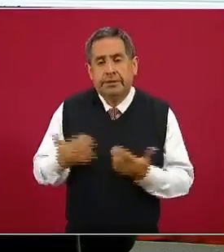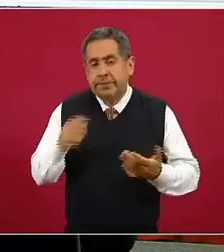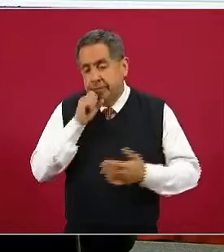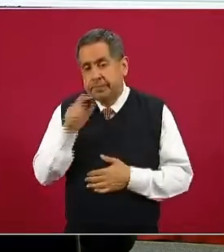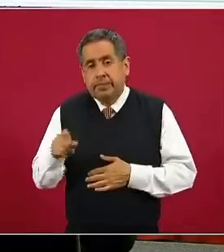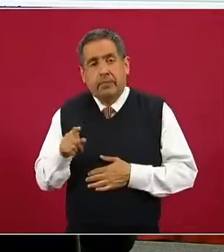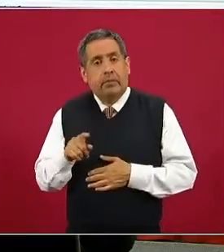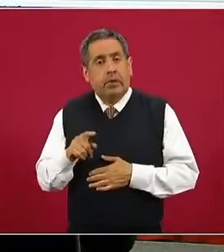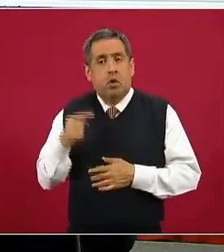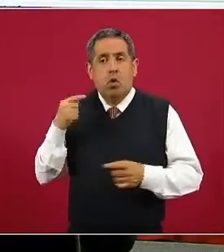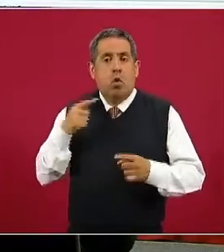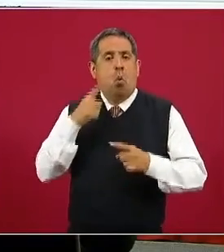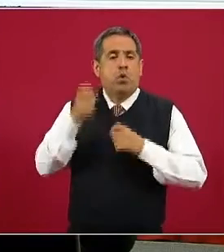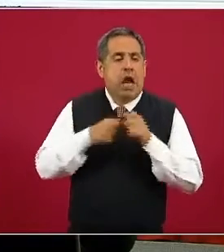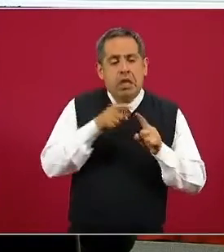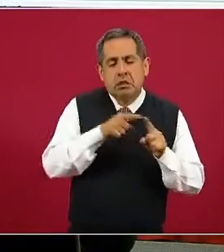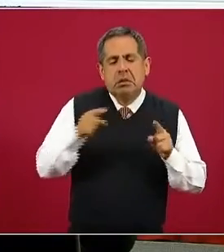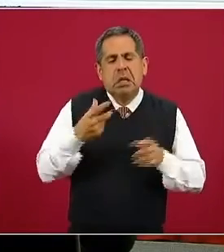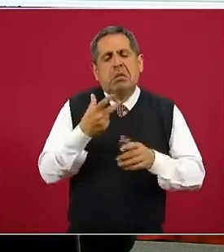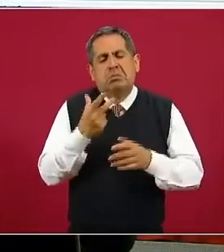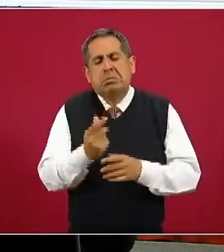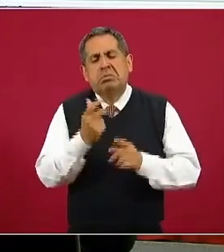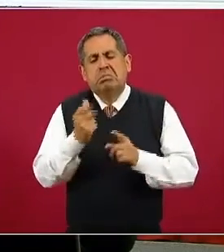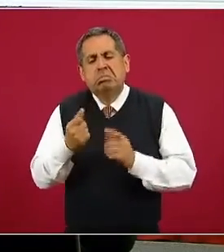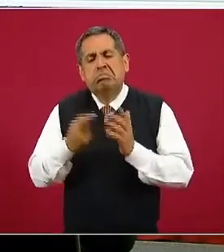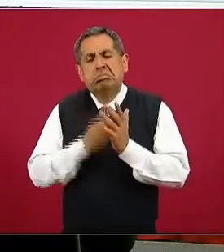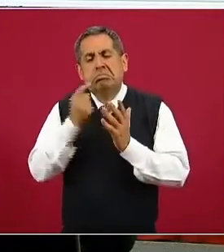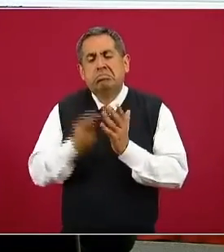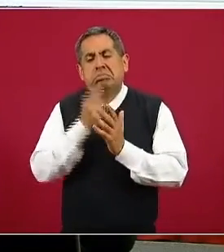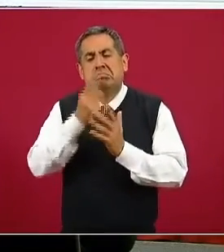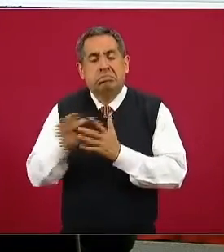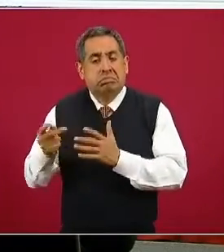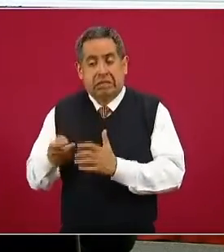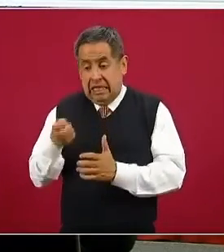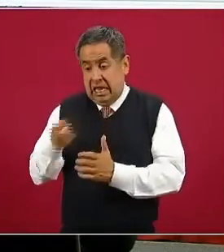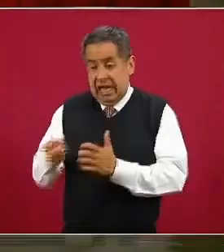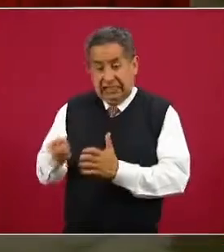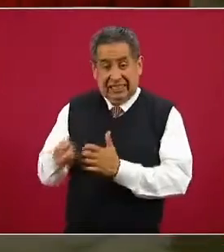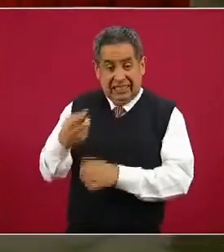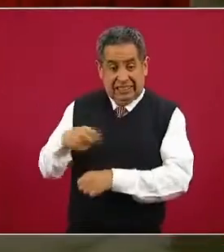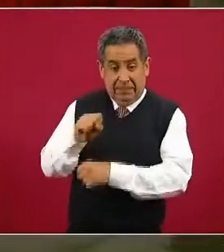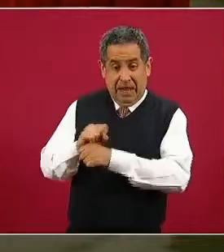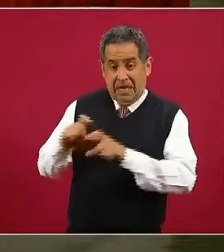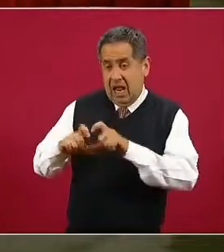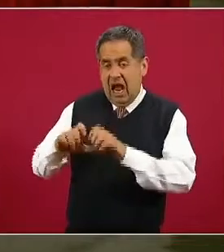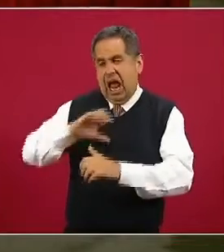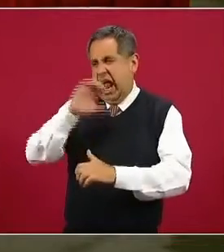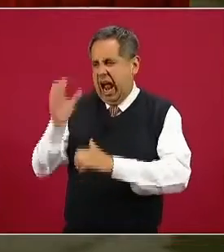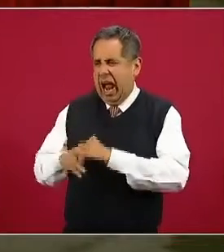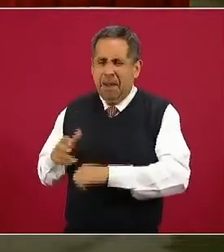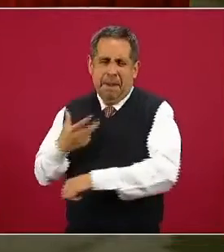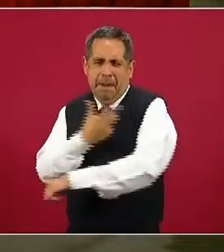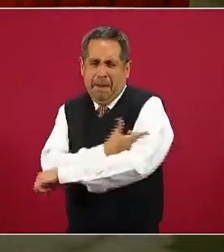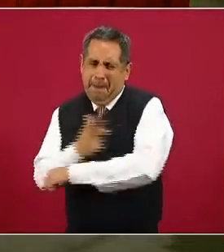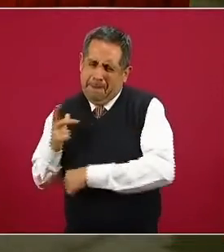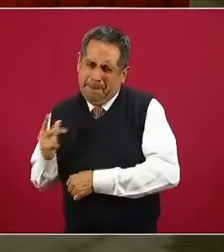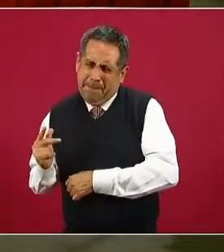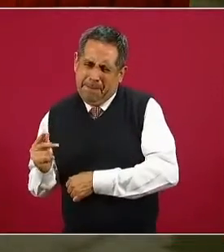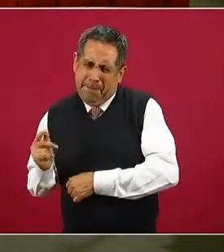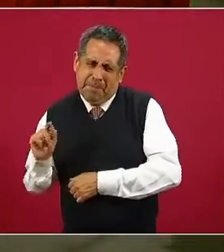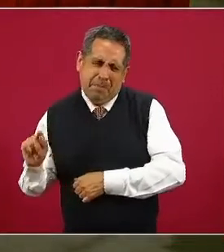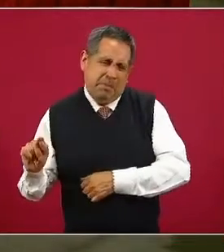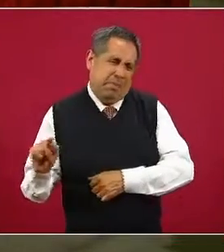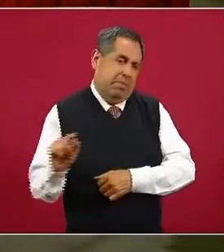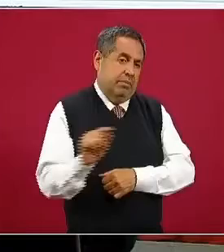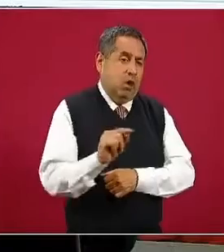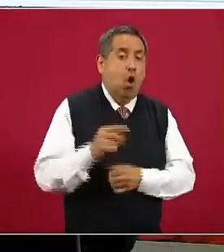en el resto del año se iban haciendo algunas vacunaciones esporádicas y se cerraba en esta jornada para completar la meta. Ahora tuvimos que ir